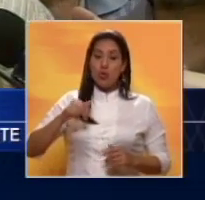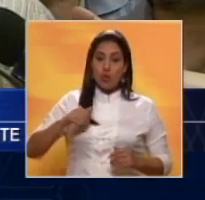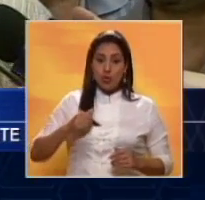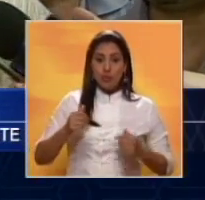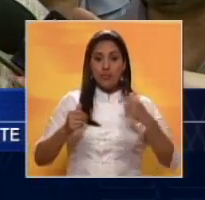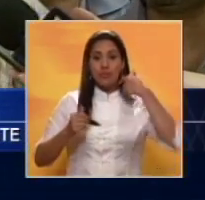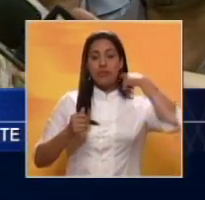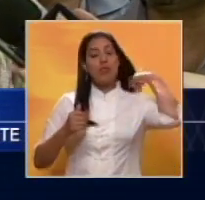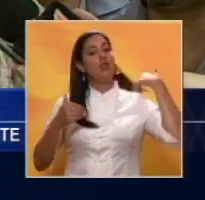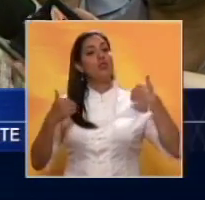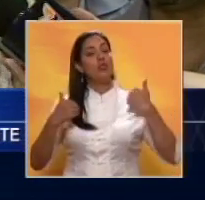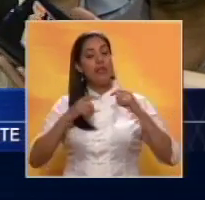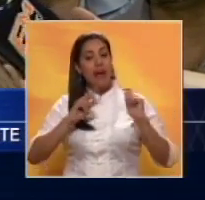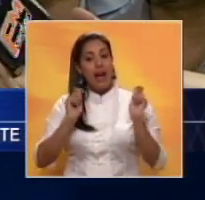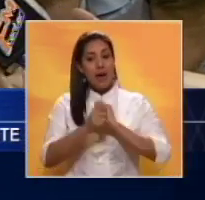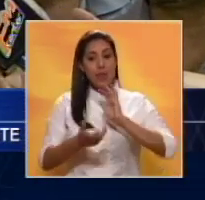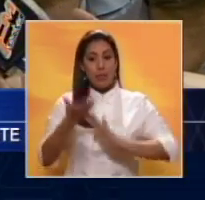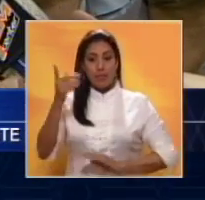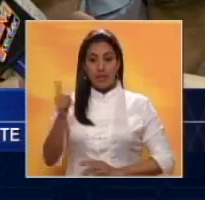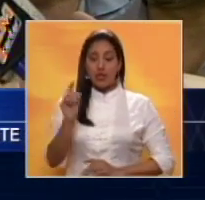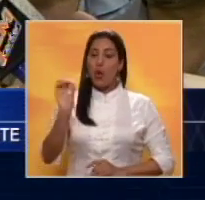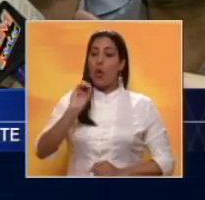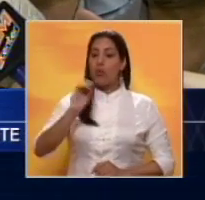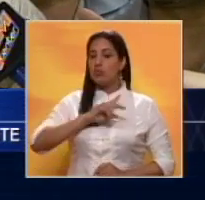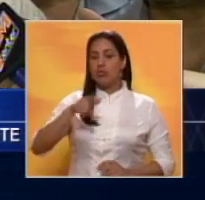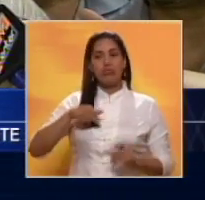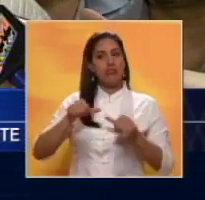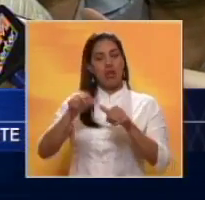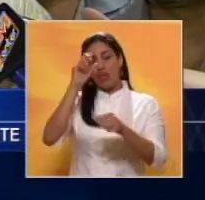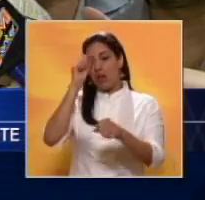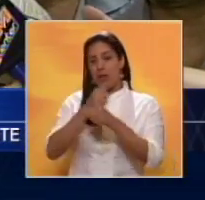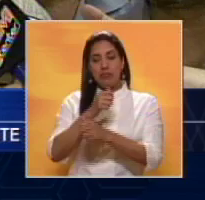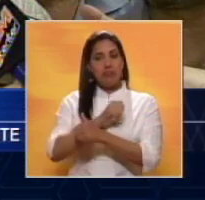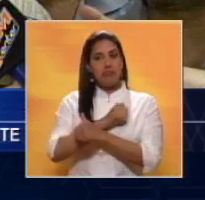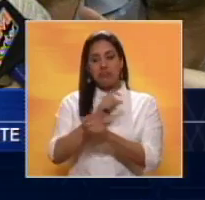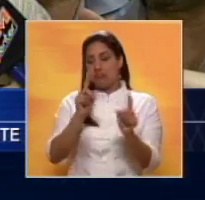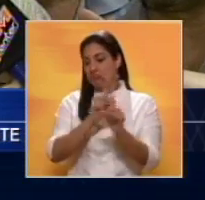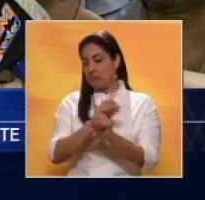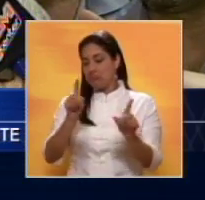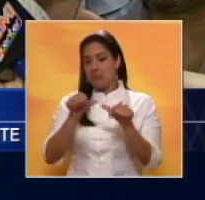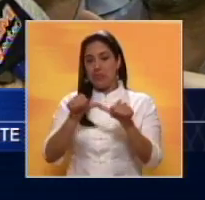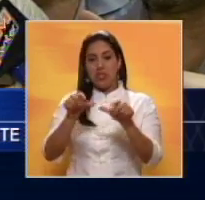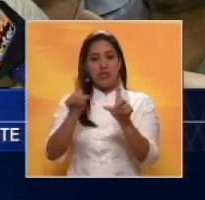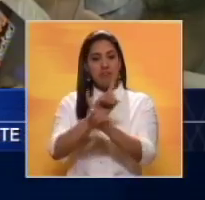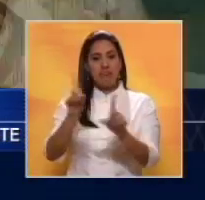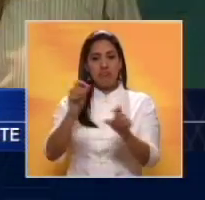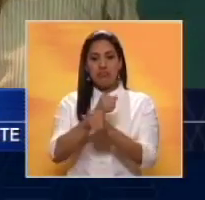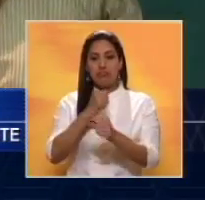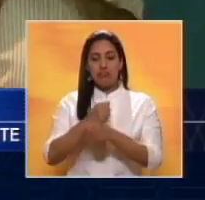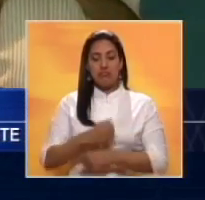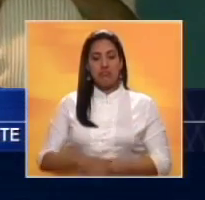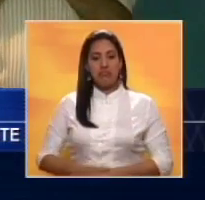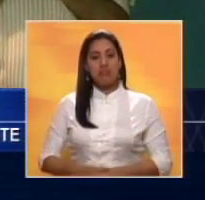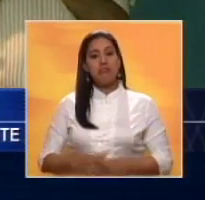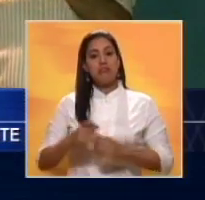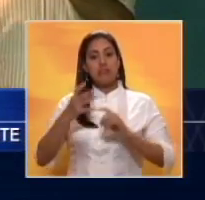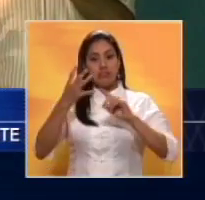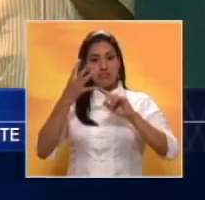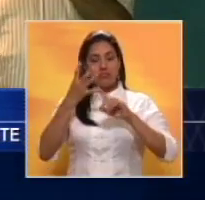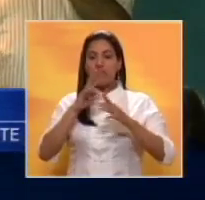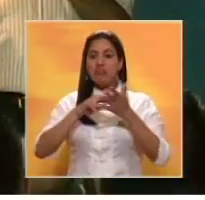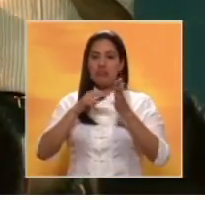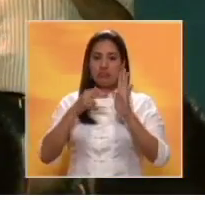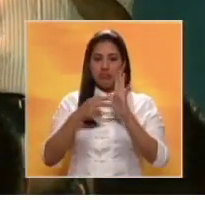nosotros sufre una modificación el pasaje o nosotros no podemos absolutamente seguir prestando el servicio. El cuarto aspecto